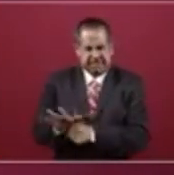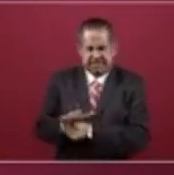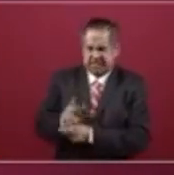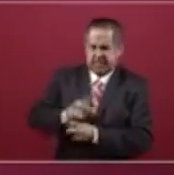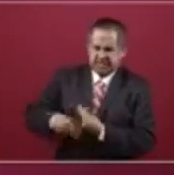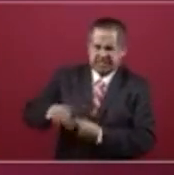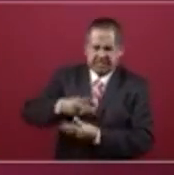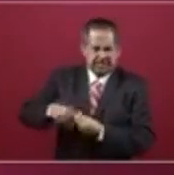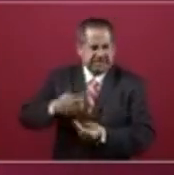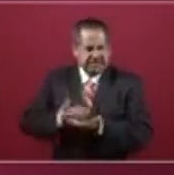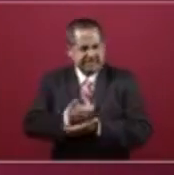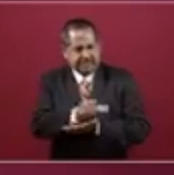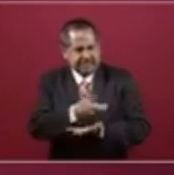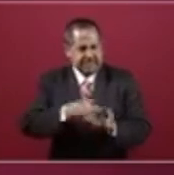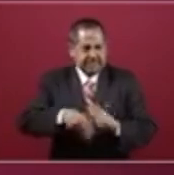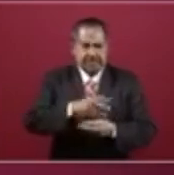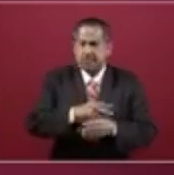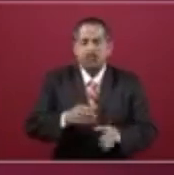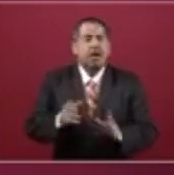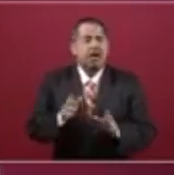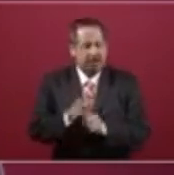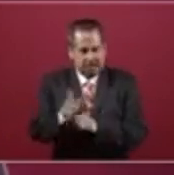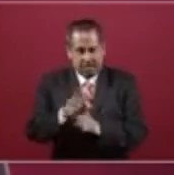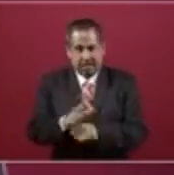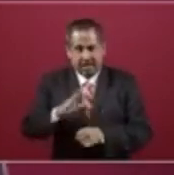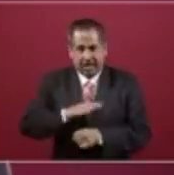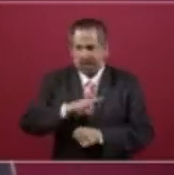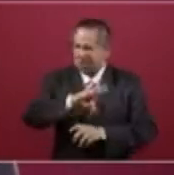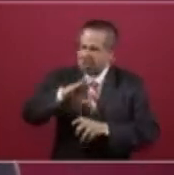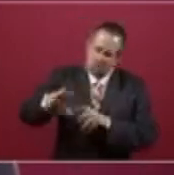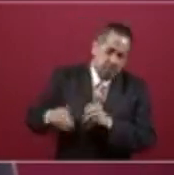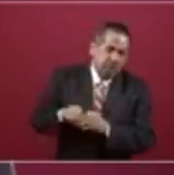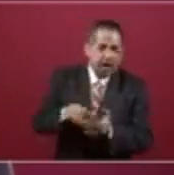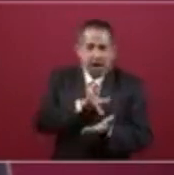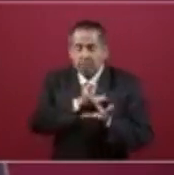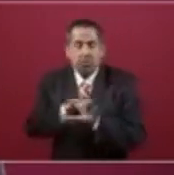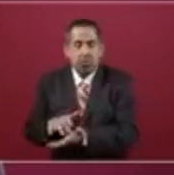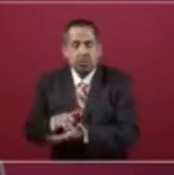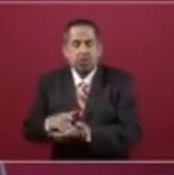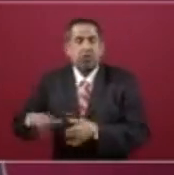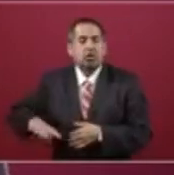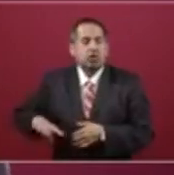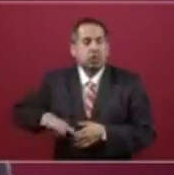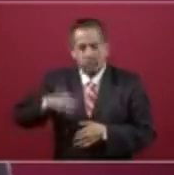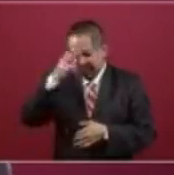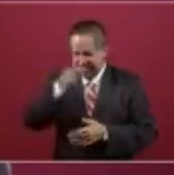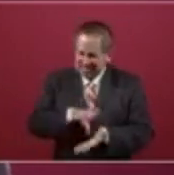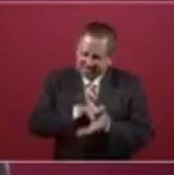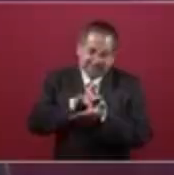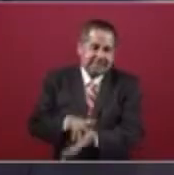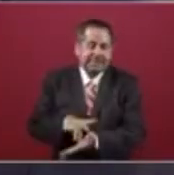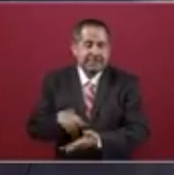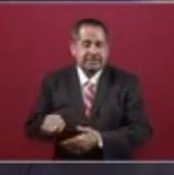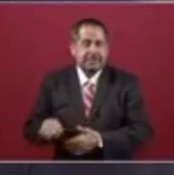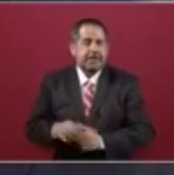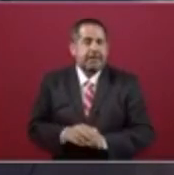periodo, cuenta con todo el apoyo del gobierno de la República,